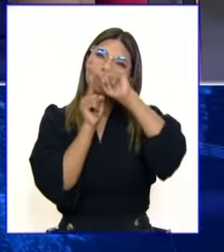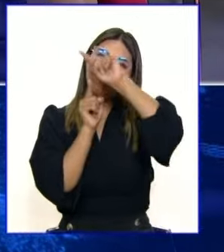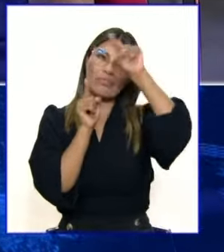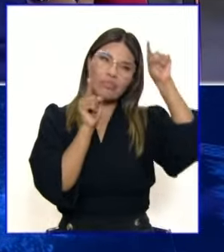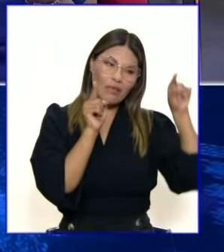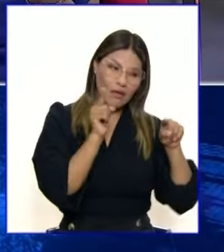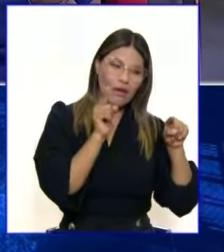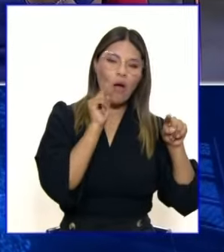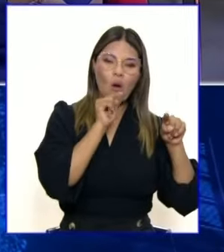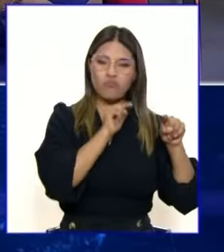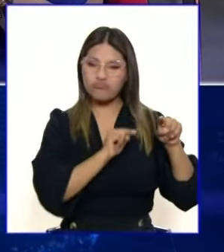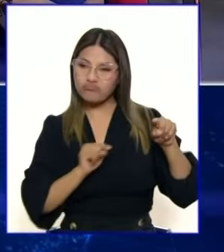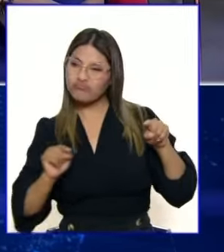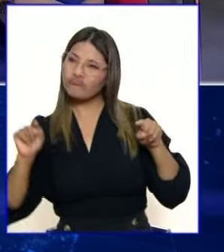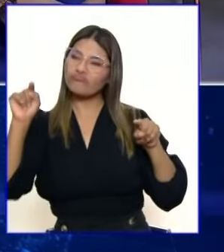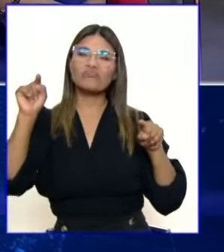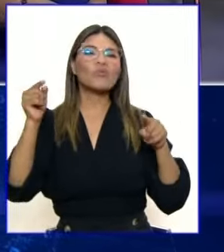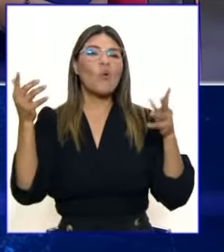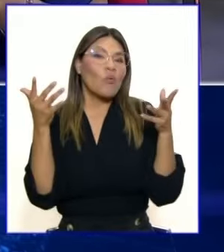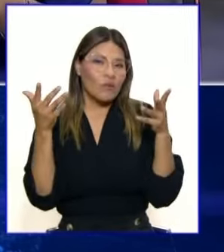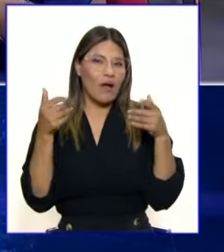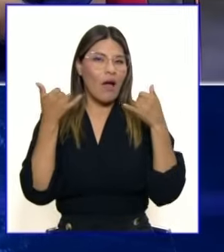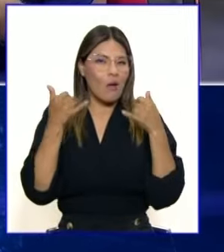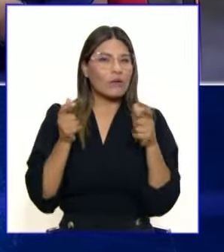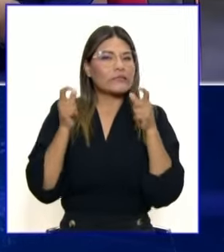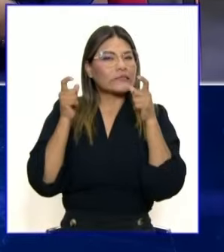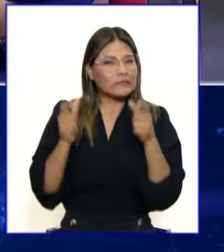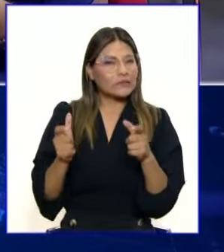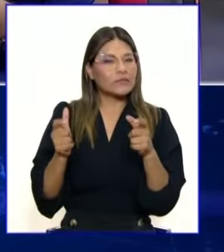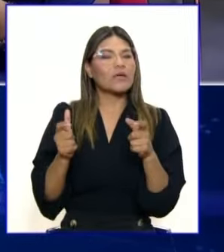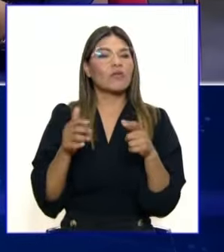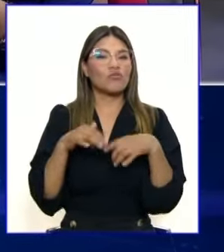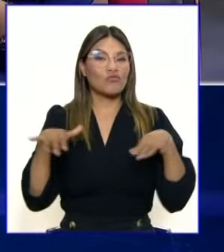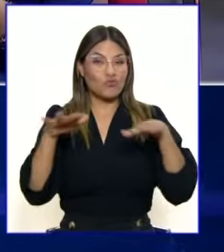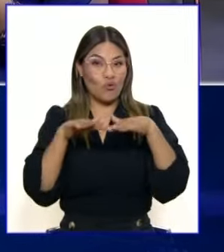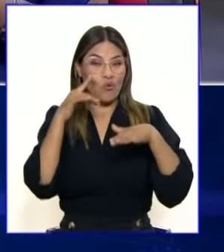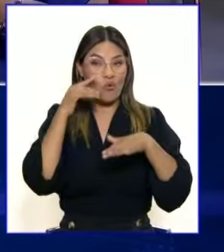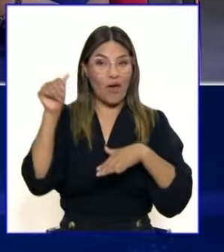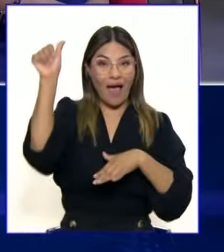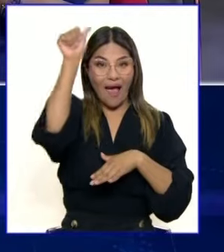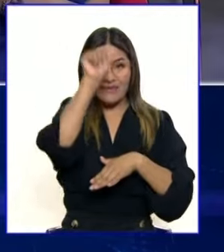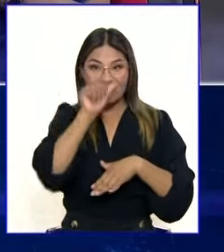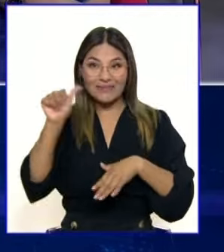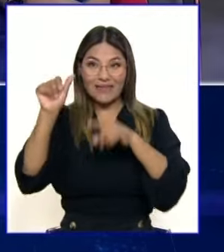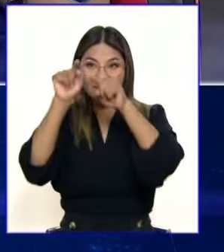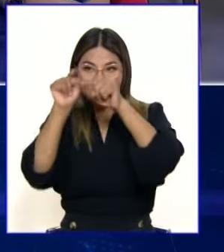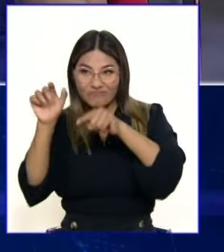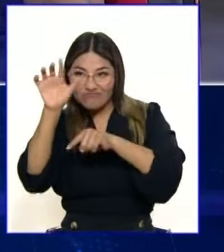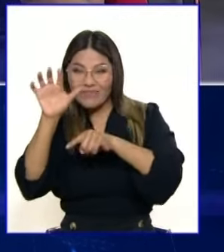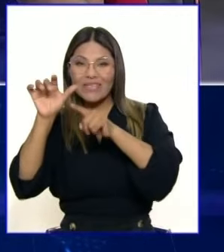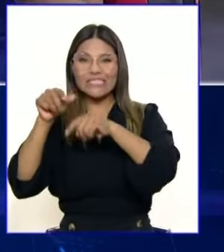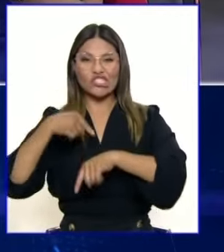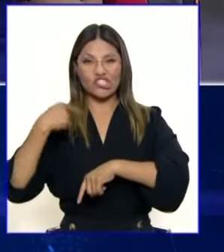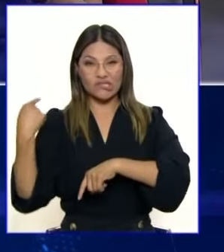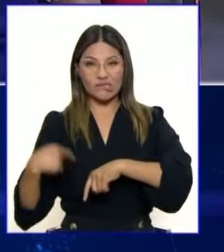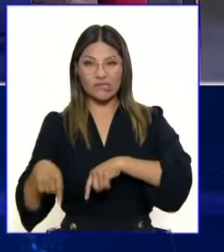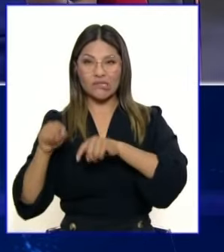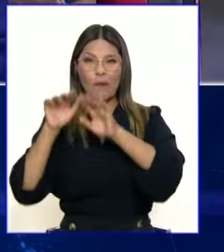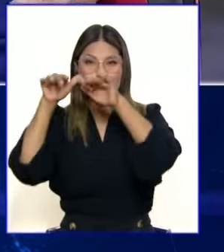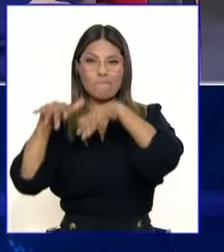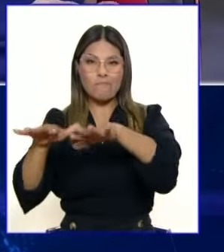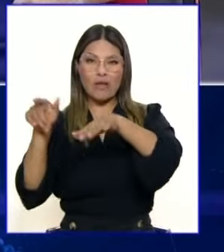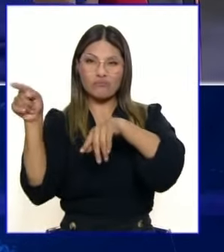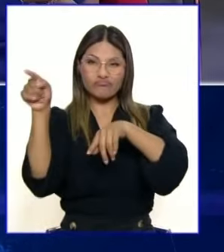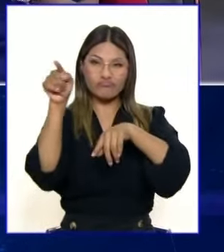este tema de seguridad es por lo que estamos viendo en el mar del sur de China. No estamos viendo cómo